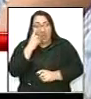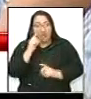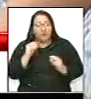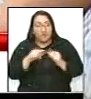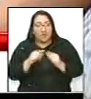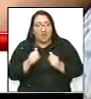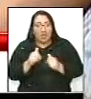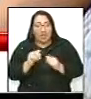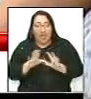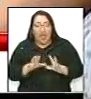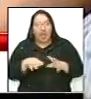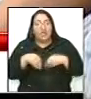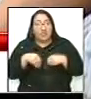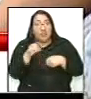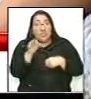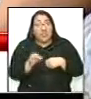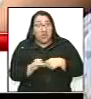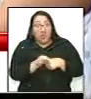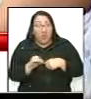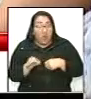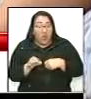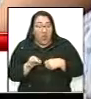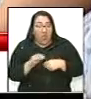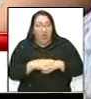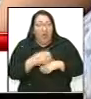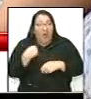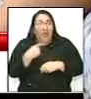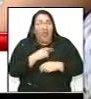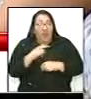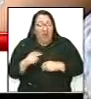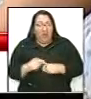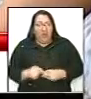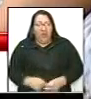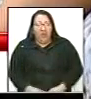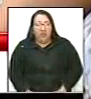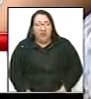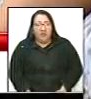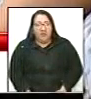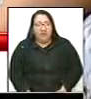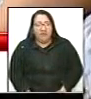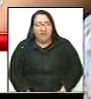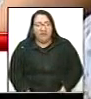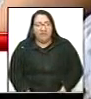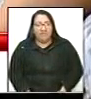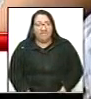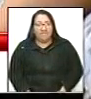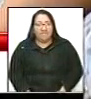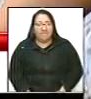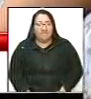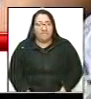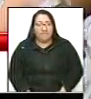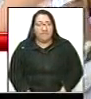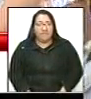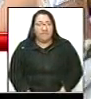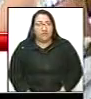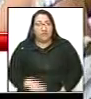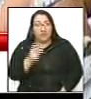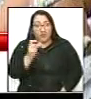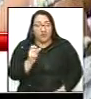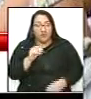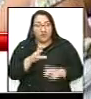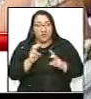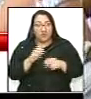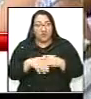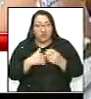es la admisibilidad, ¿no es cierto? Es decir, si quien hace la denuncia es una persona que corresponde, si el hecho es